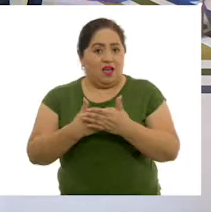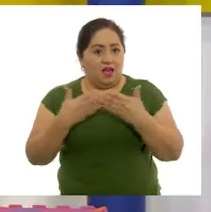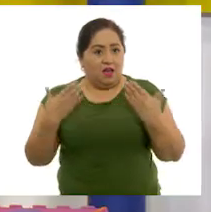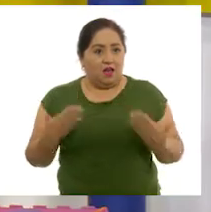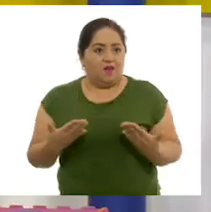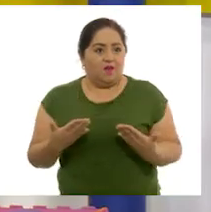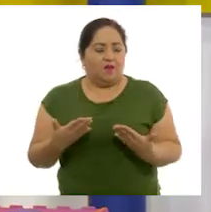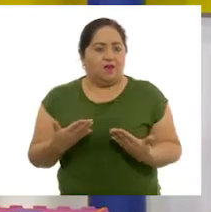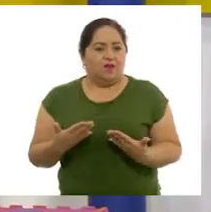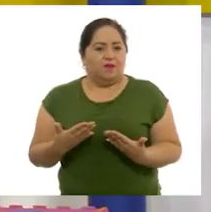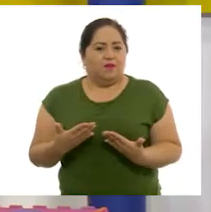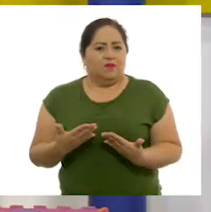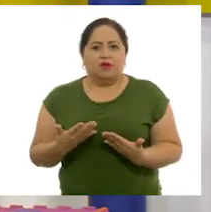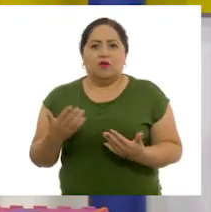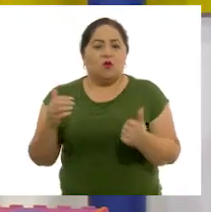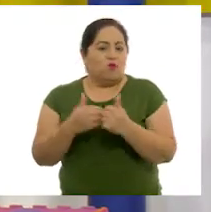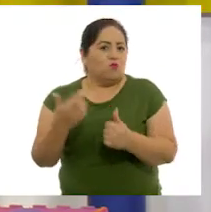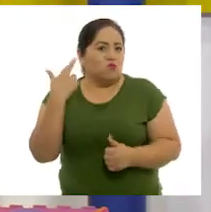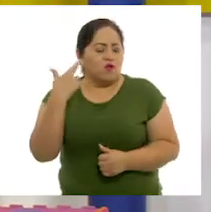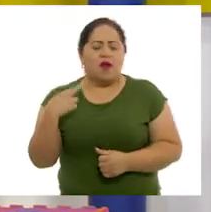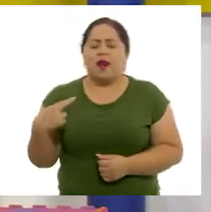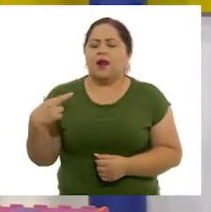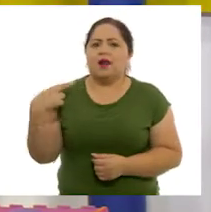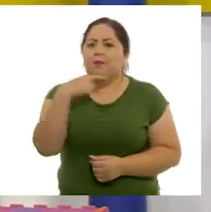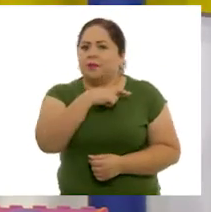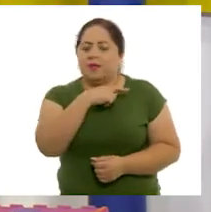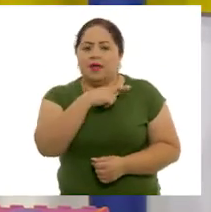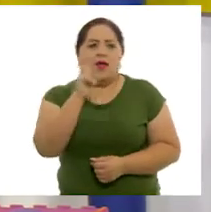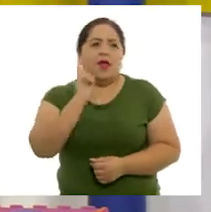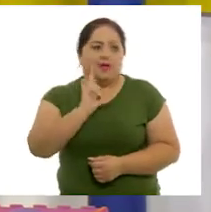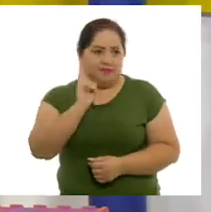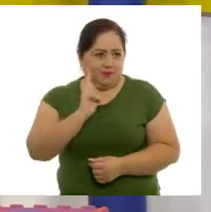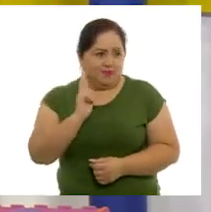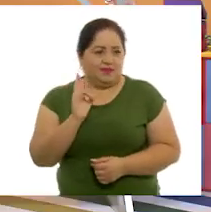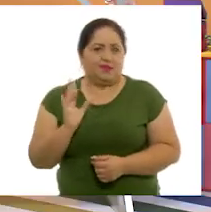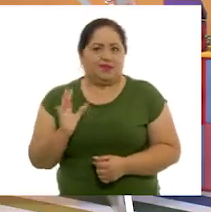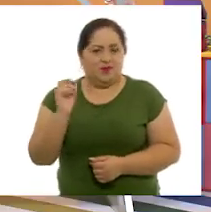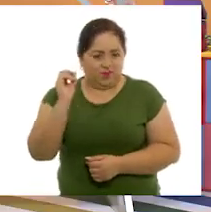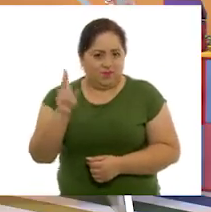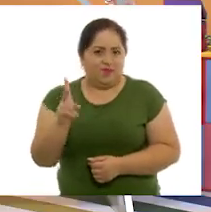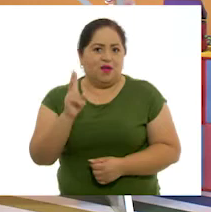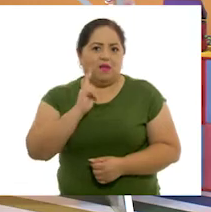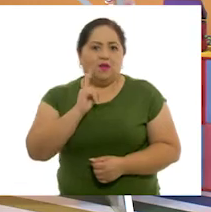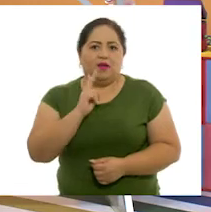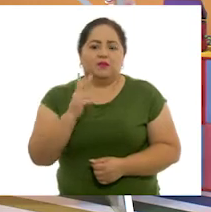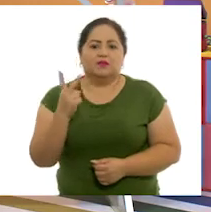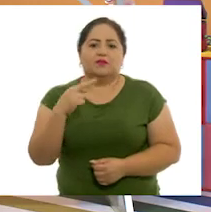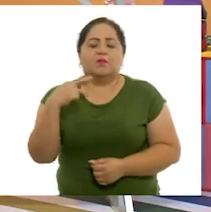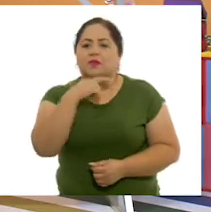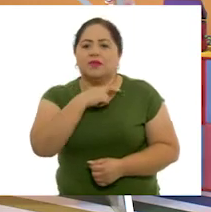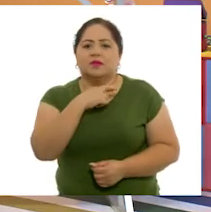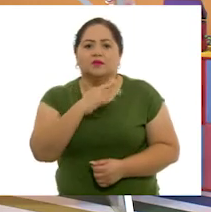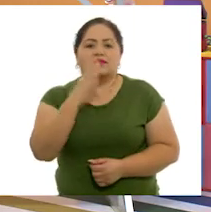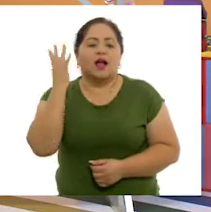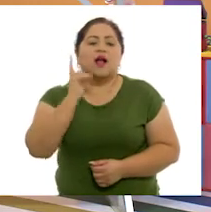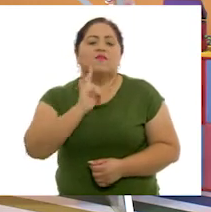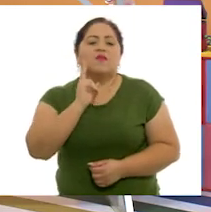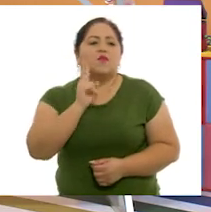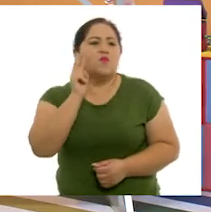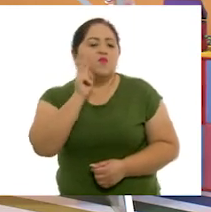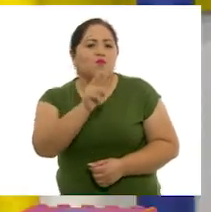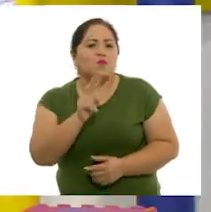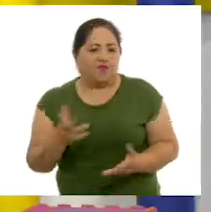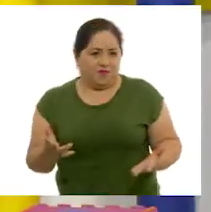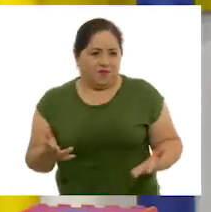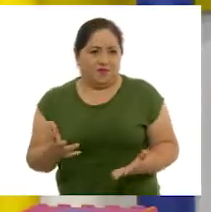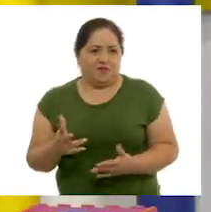imitamos y lo hacemos con música rápida. ¿Con música rápida? Sí, vamos a hacer las dos secuencias con música rápida, a ver cómo se ve.